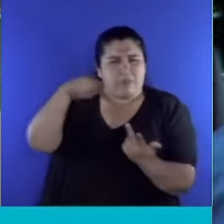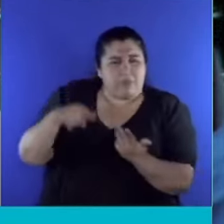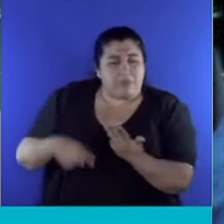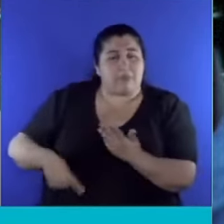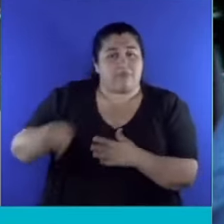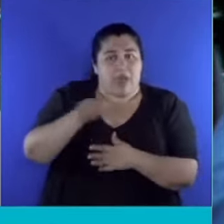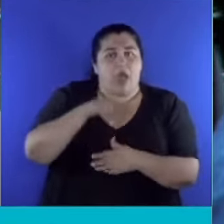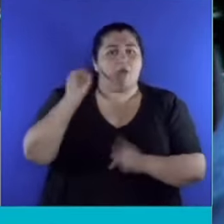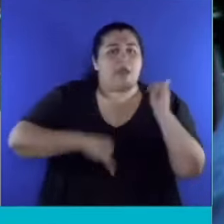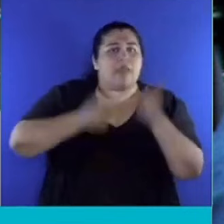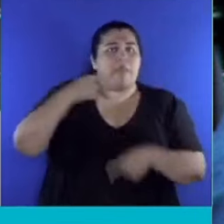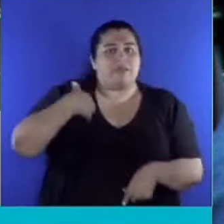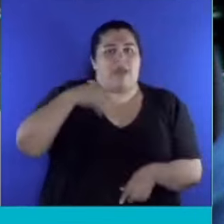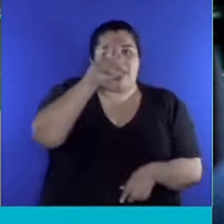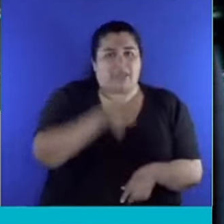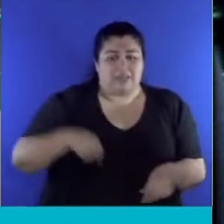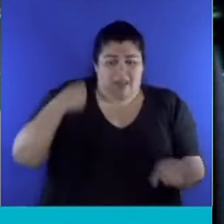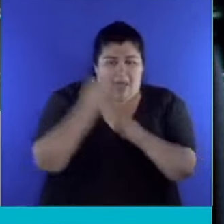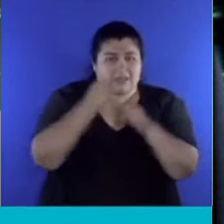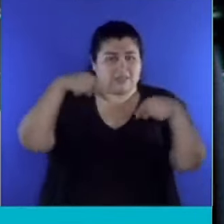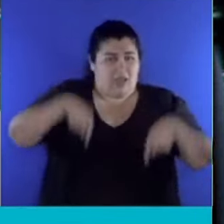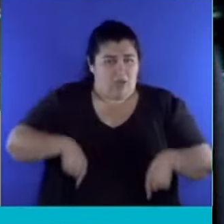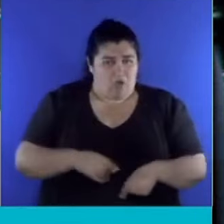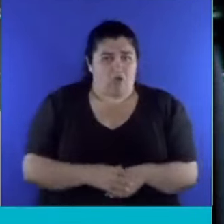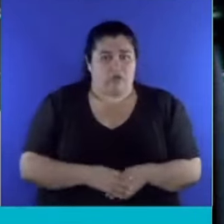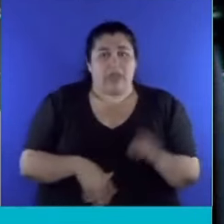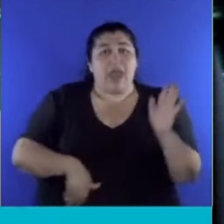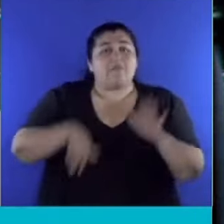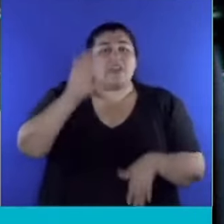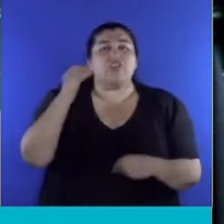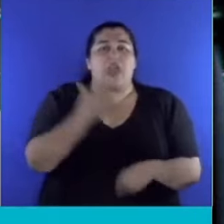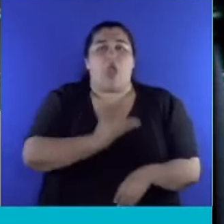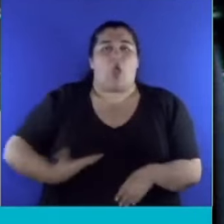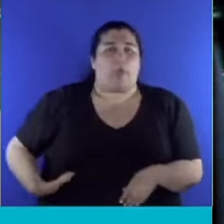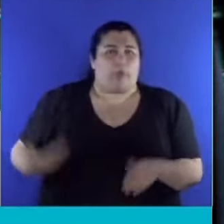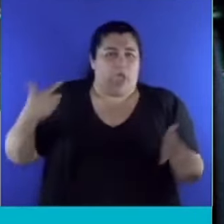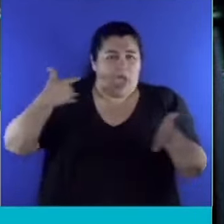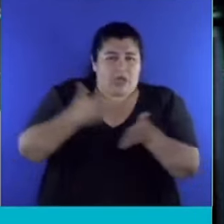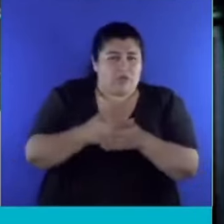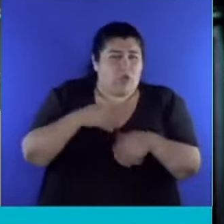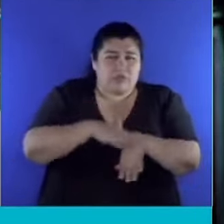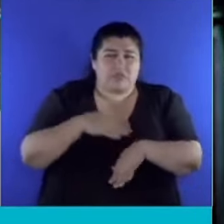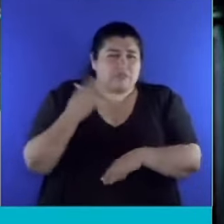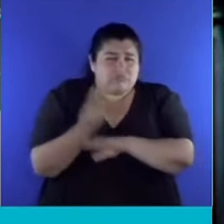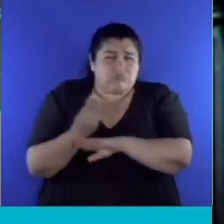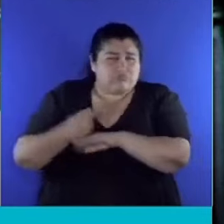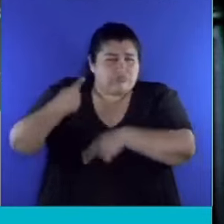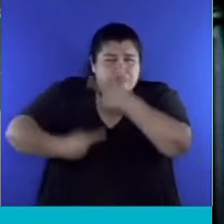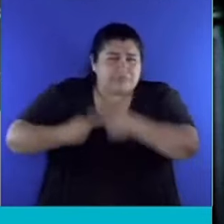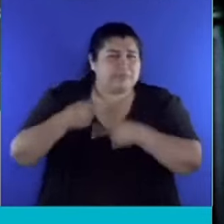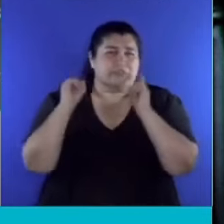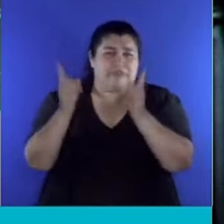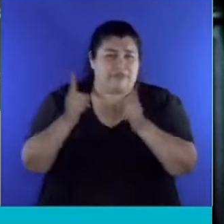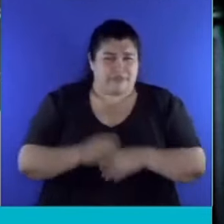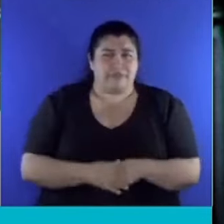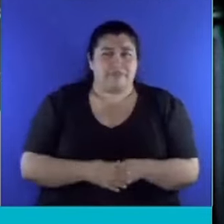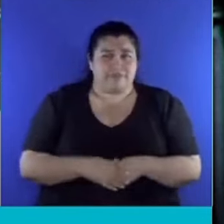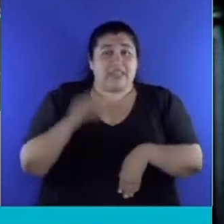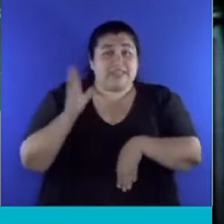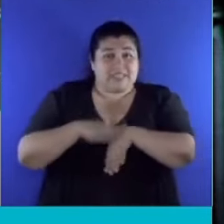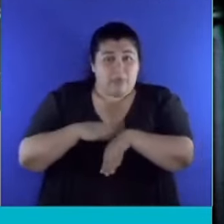siguieron dominando nuestro país hasta el día de hoy bajo todos los gobiernos democráticos e inclusive ahora vuelven a